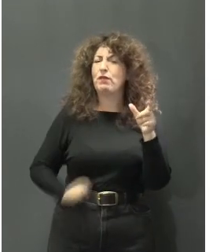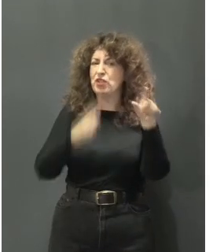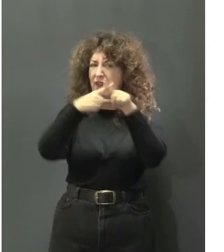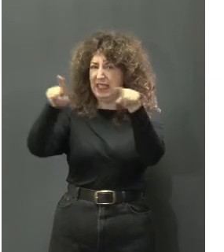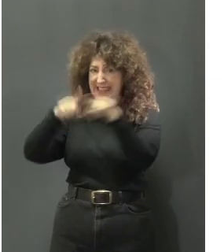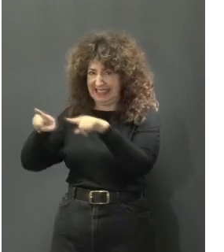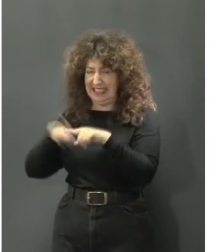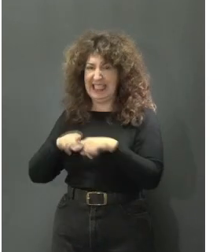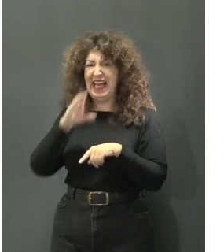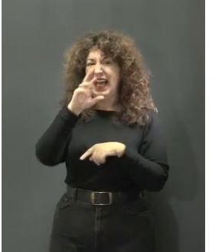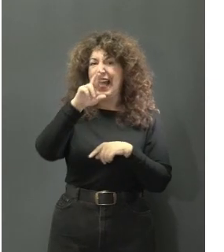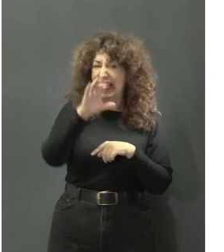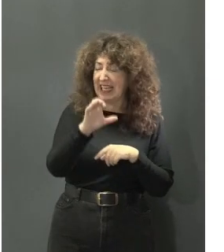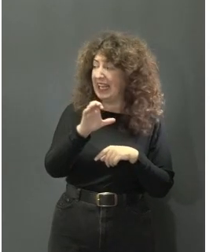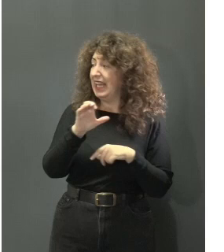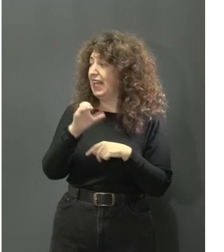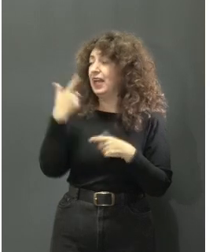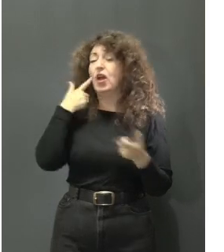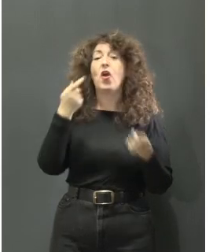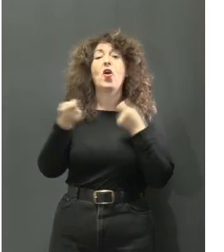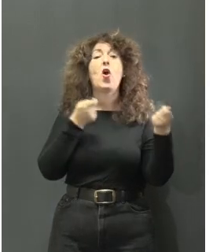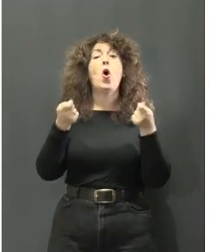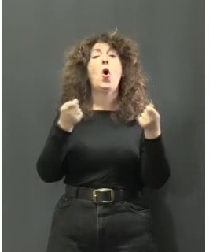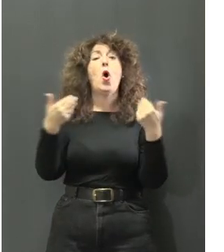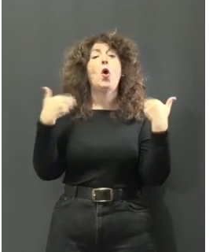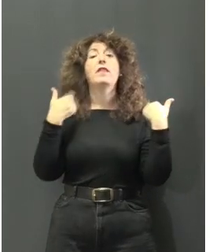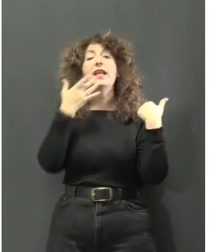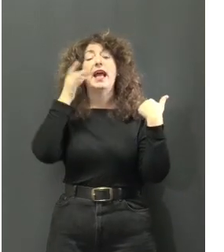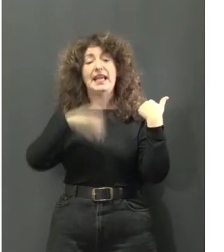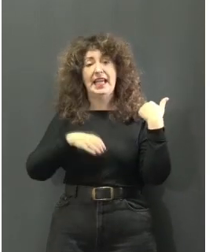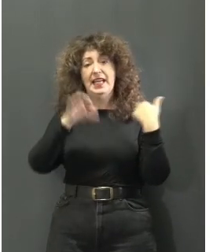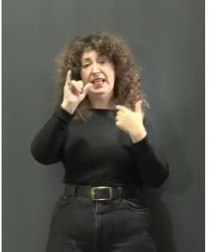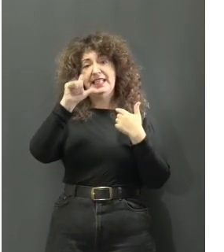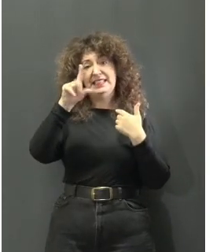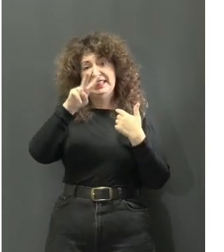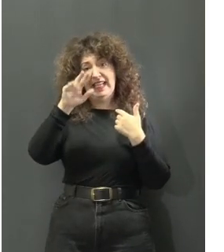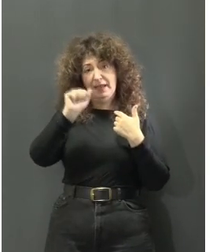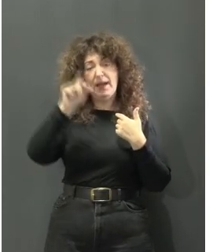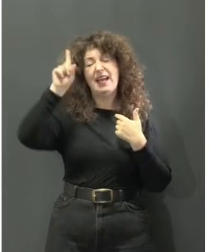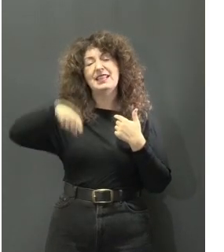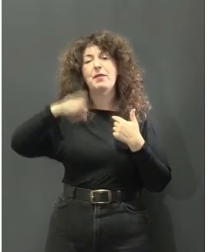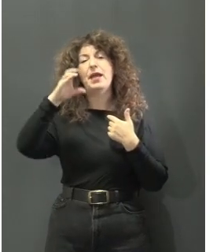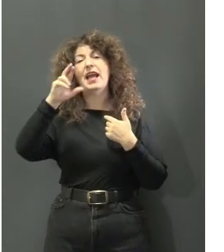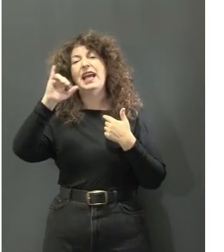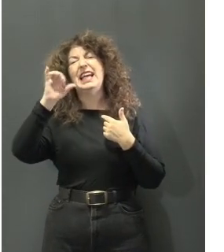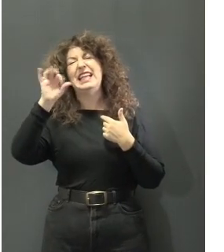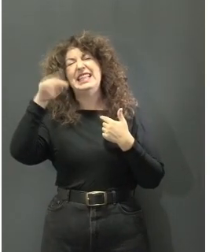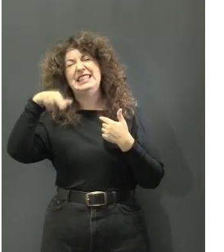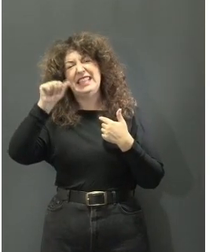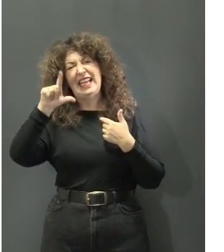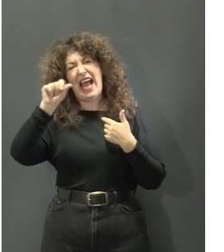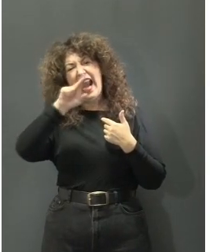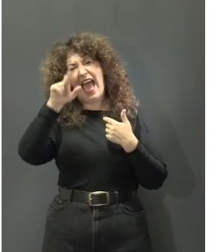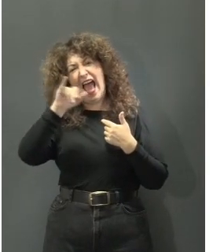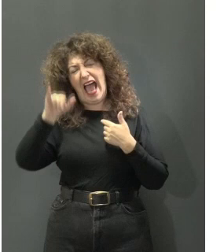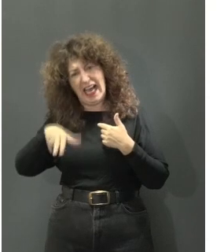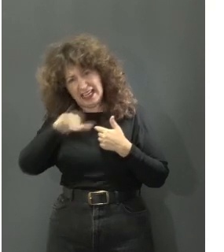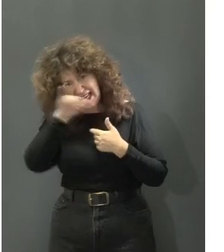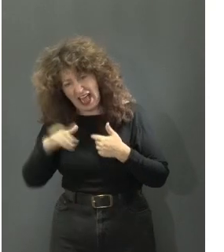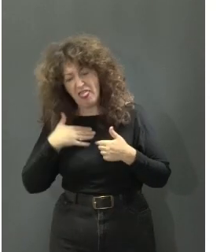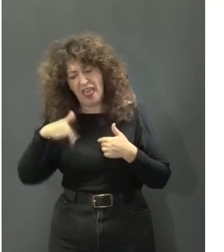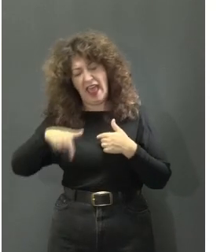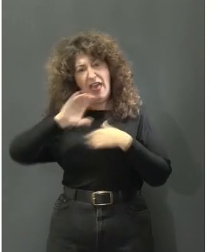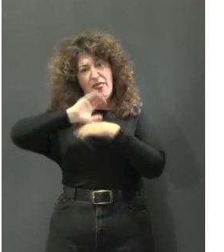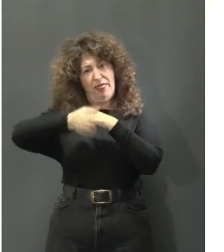y fue coordinado por Silvia y a su vez por Cristina Larraz de aquí del CEAPAT. Tuvimos la suerte de poder contar con el CEAPAT en